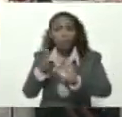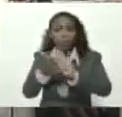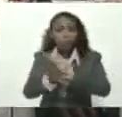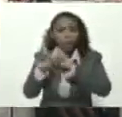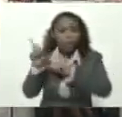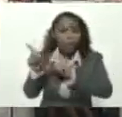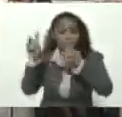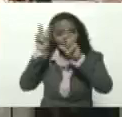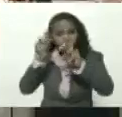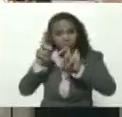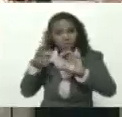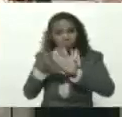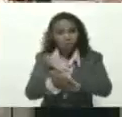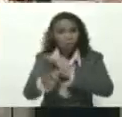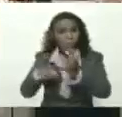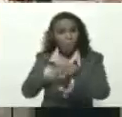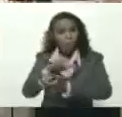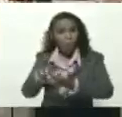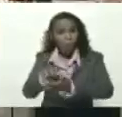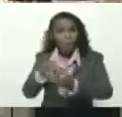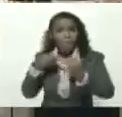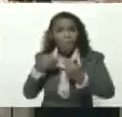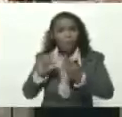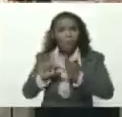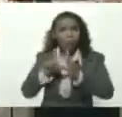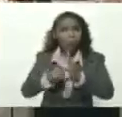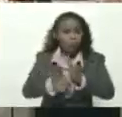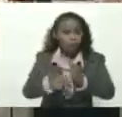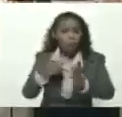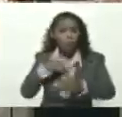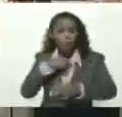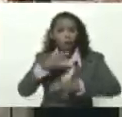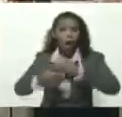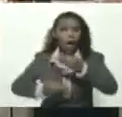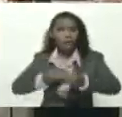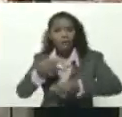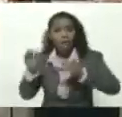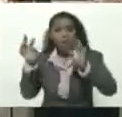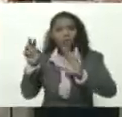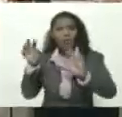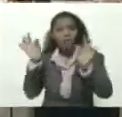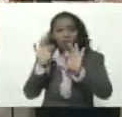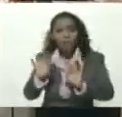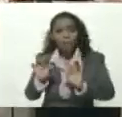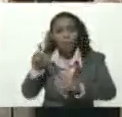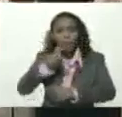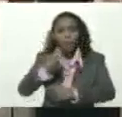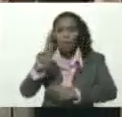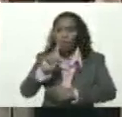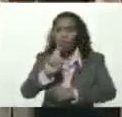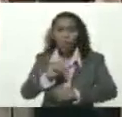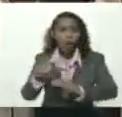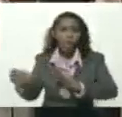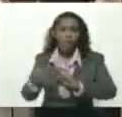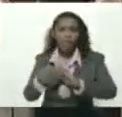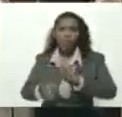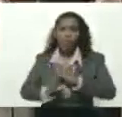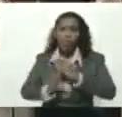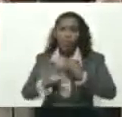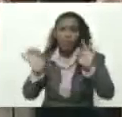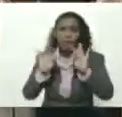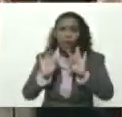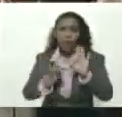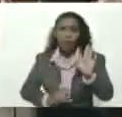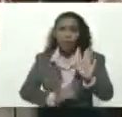investigación para luego tomar medidas necesarias, no ha afectado en nada el